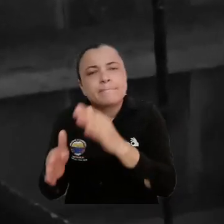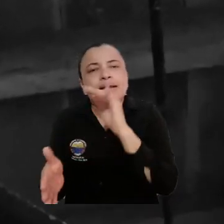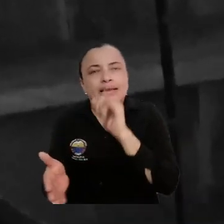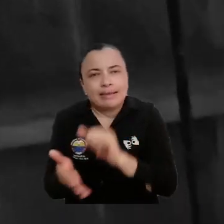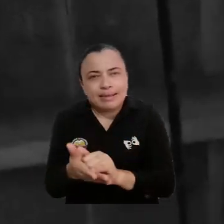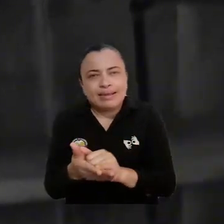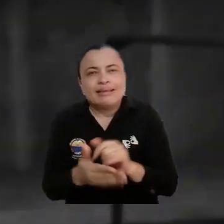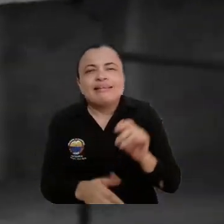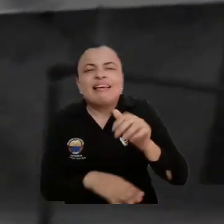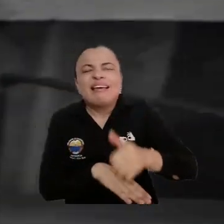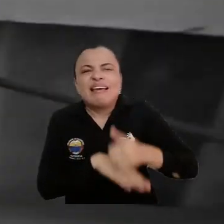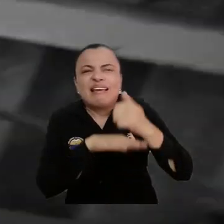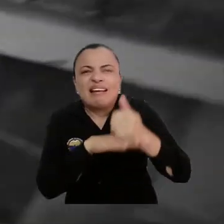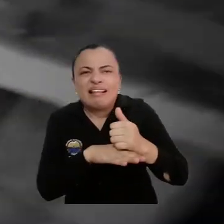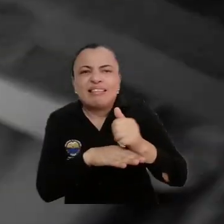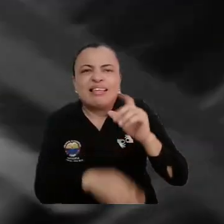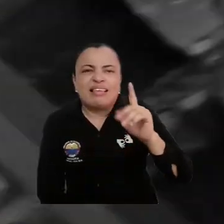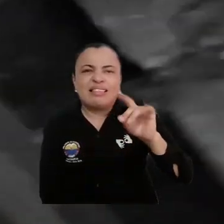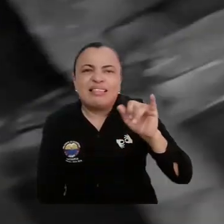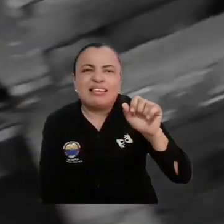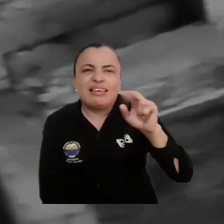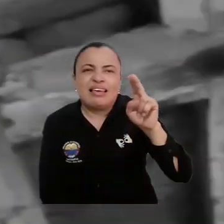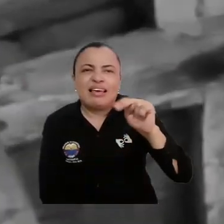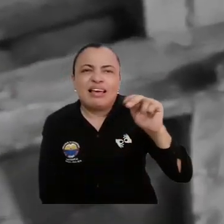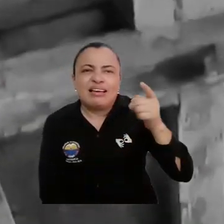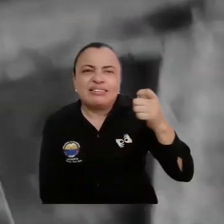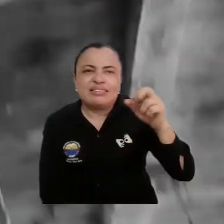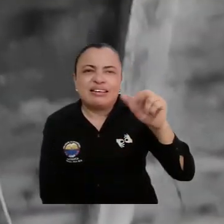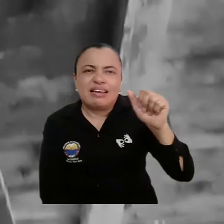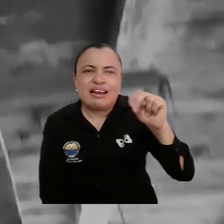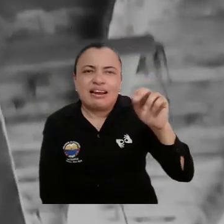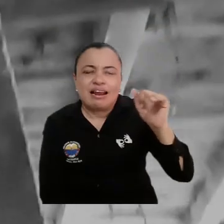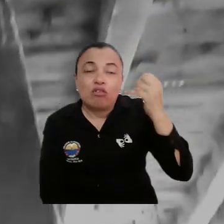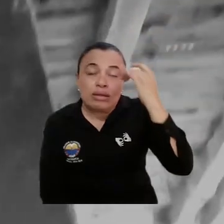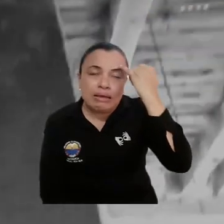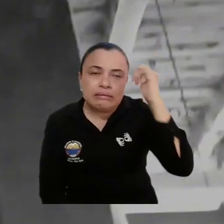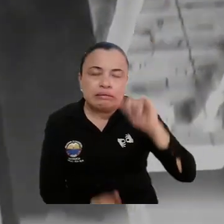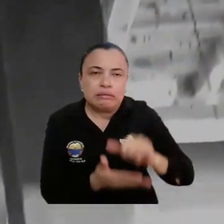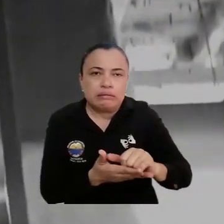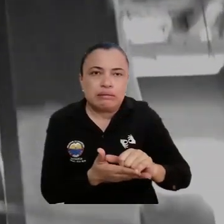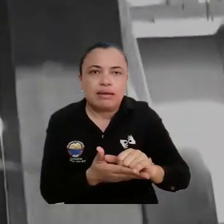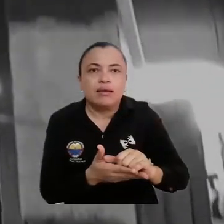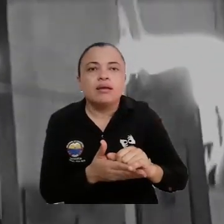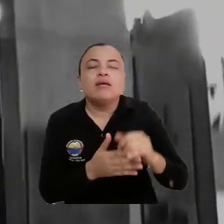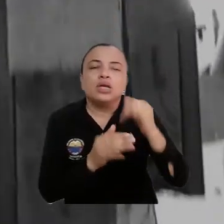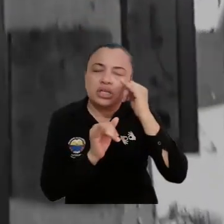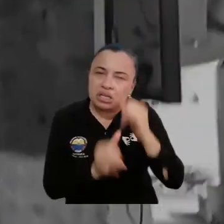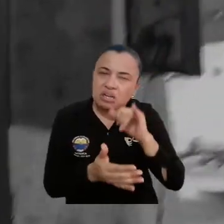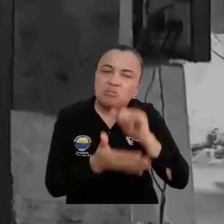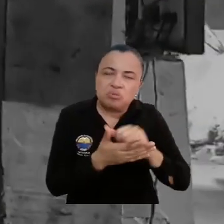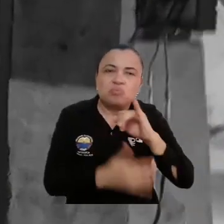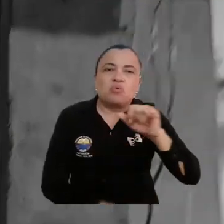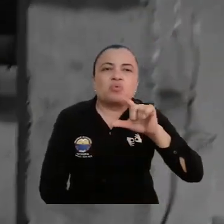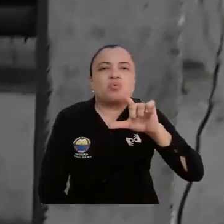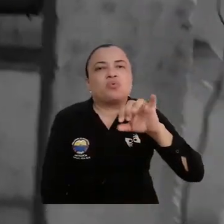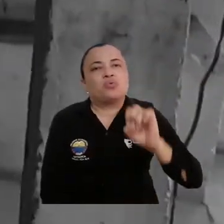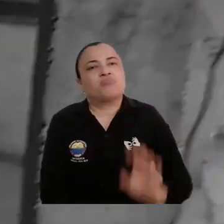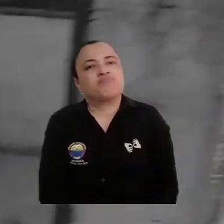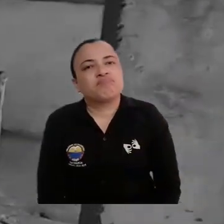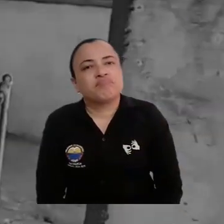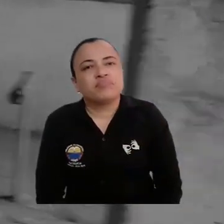Díaz Granado de gerente del Comité Cafetero. Fue el que hizo esa carretera. Y el ingeniero fue Julio Illich.